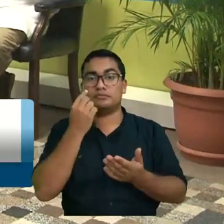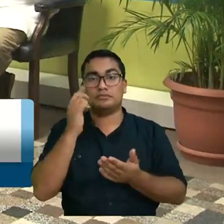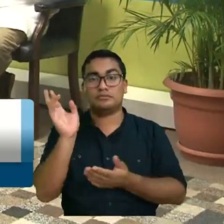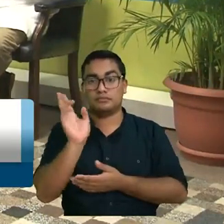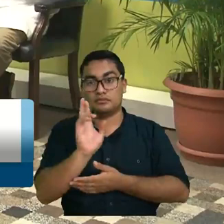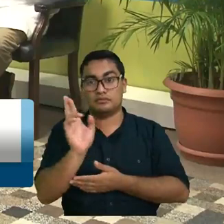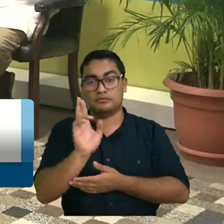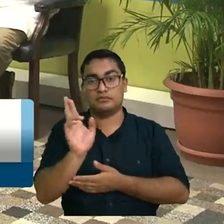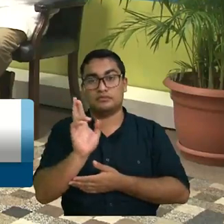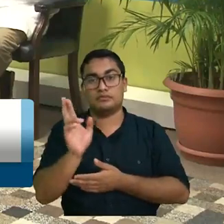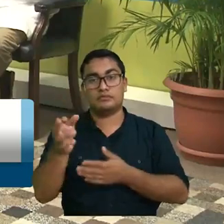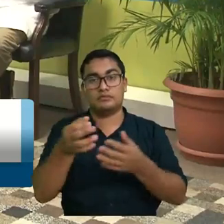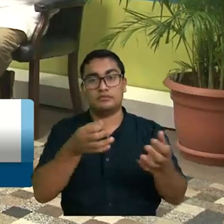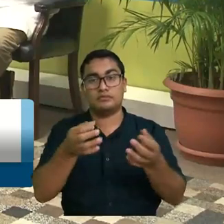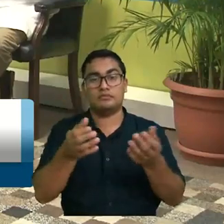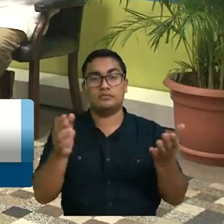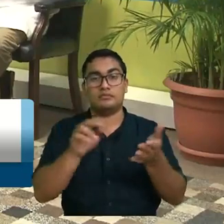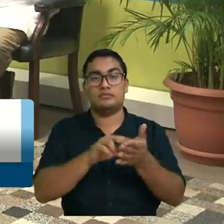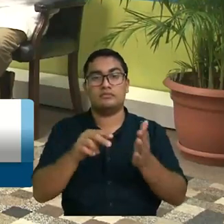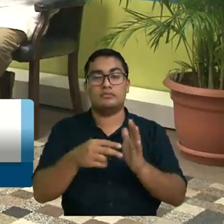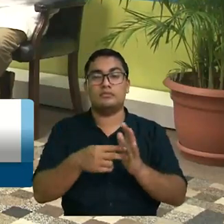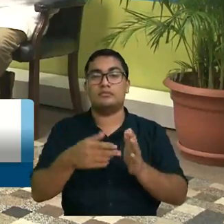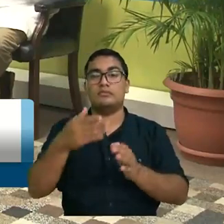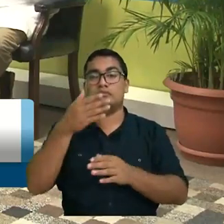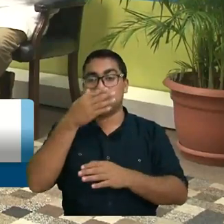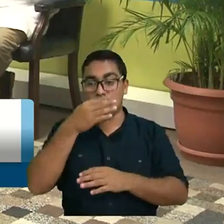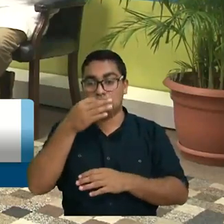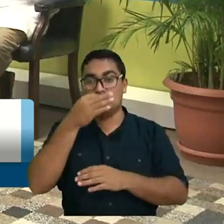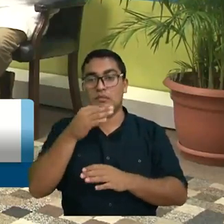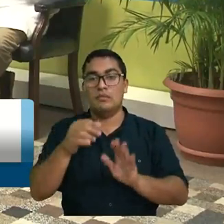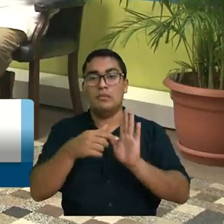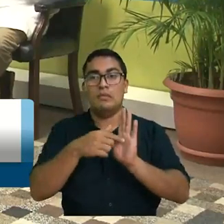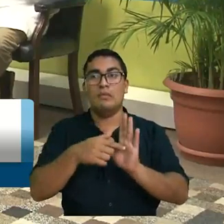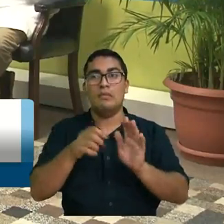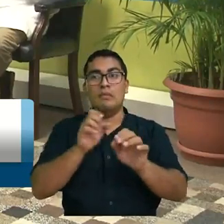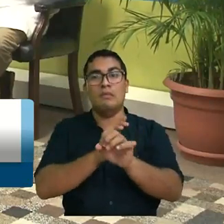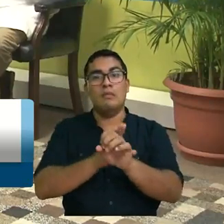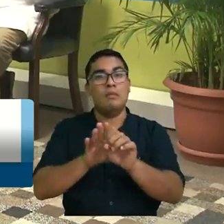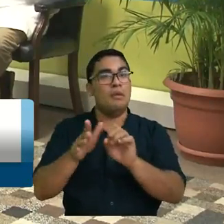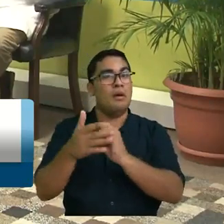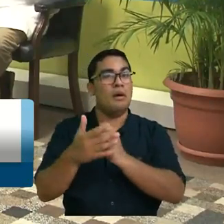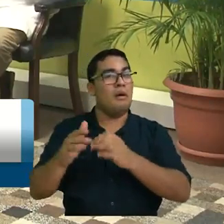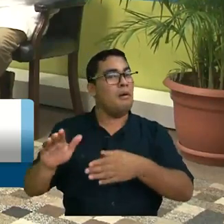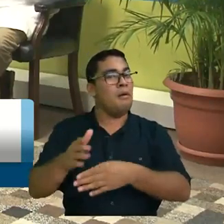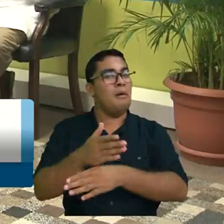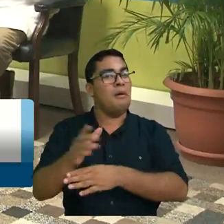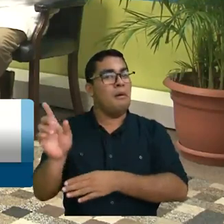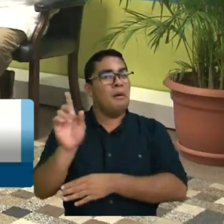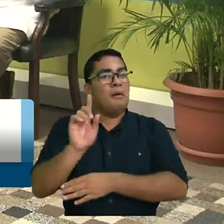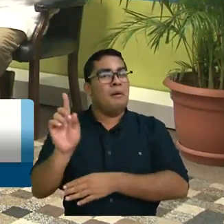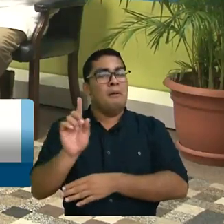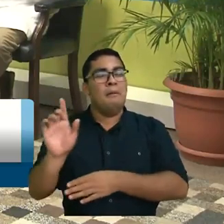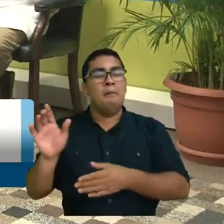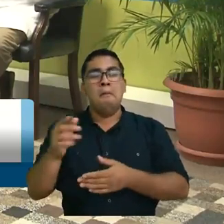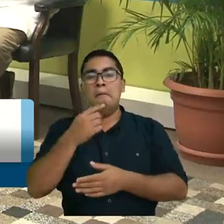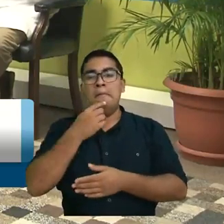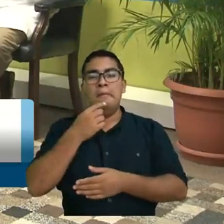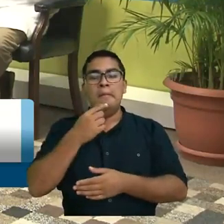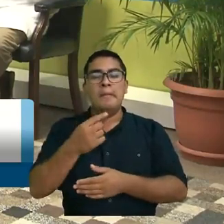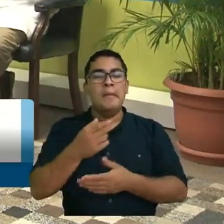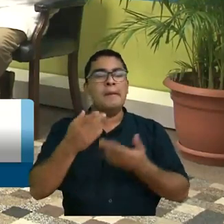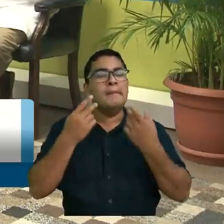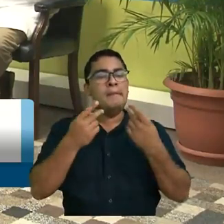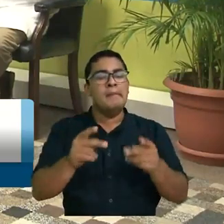también afecta la conjuntiva de los ojos, la gripe. En el caso del coronavirus no se ha visto este tipo de comportamiento. Lo que